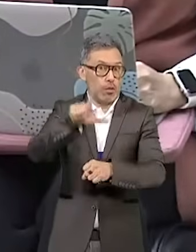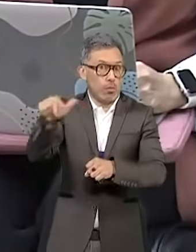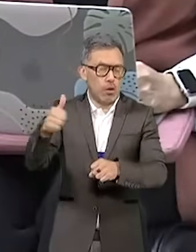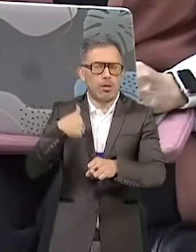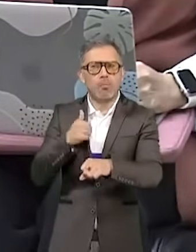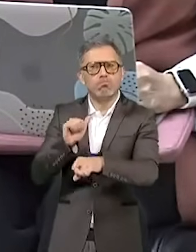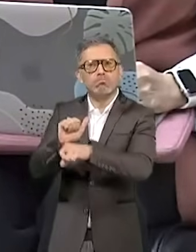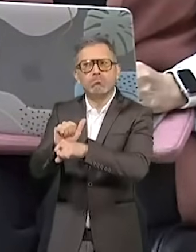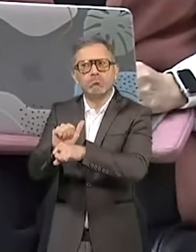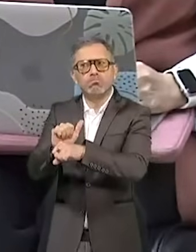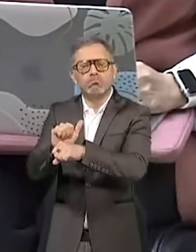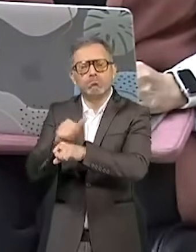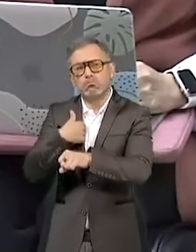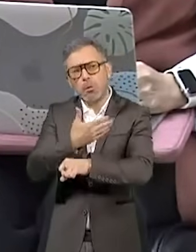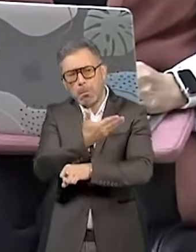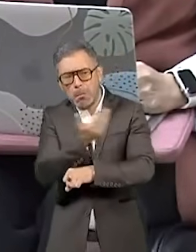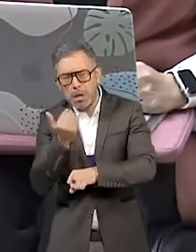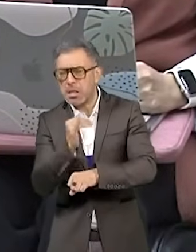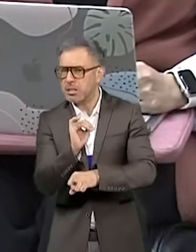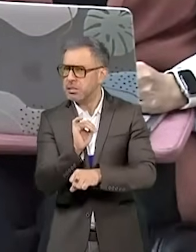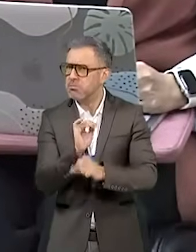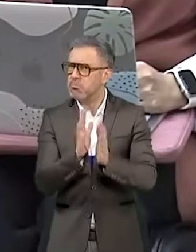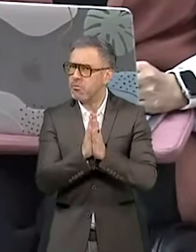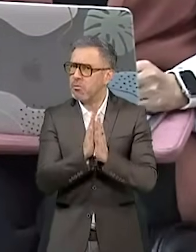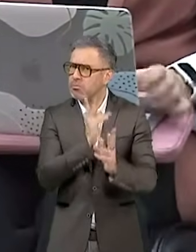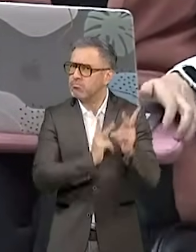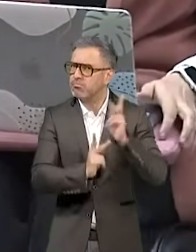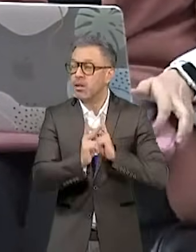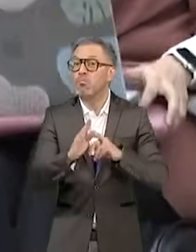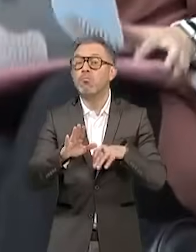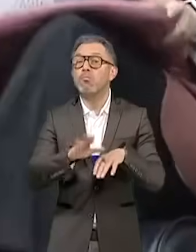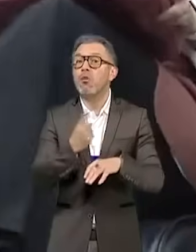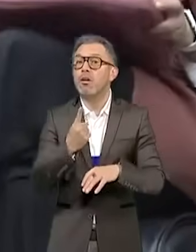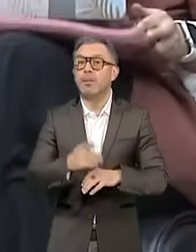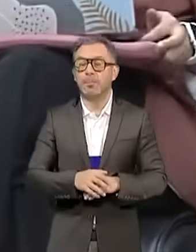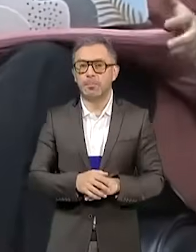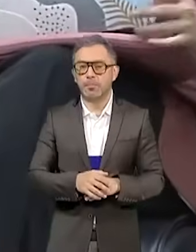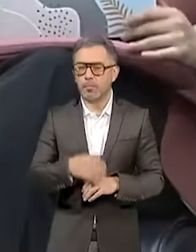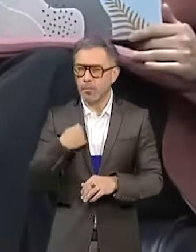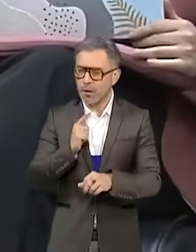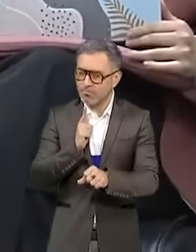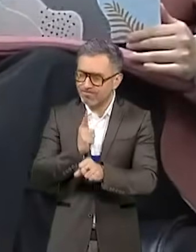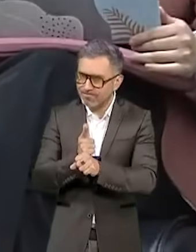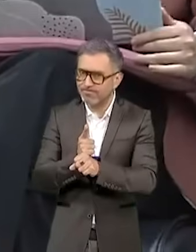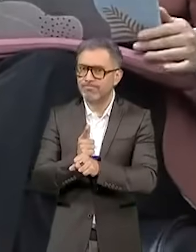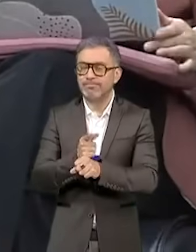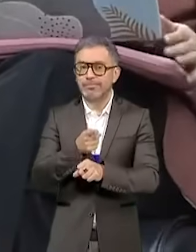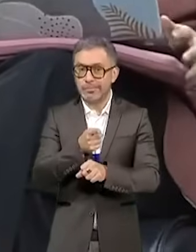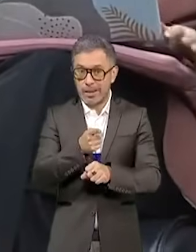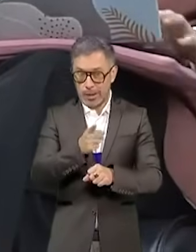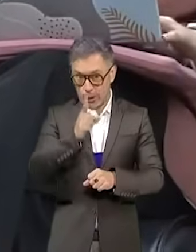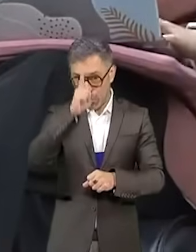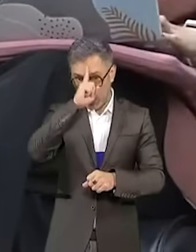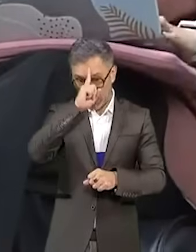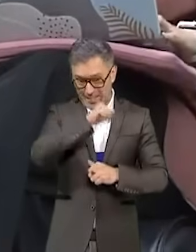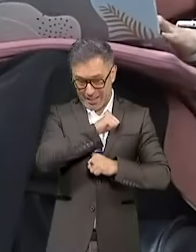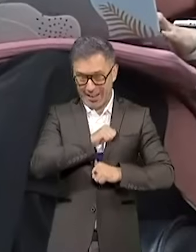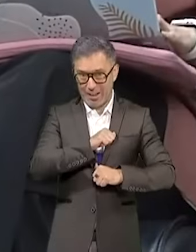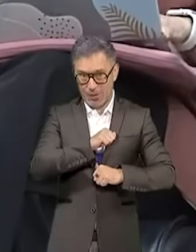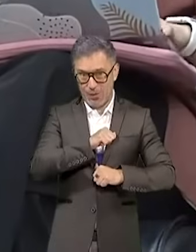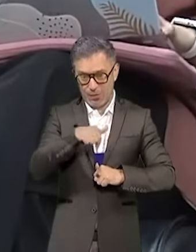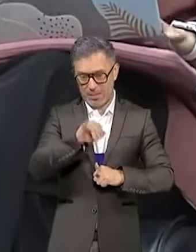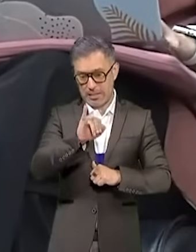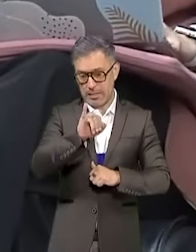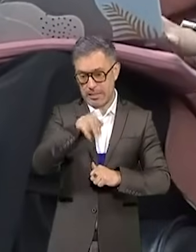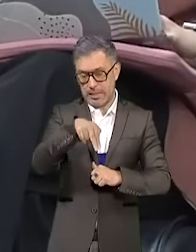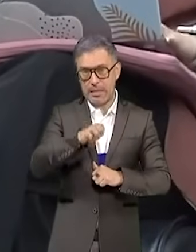porque vi un contexto en donde se quería utilizar la remuneración del funcionariado del